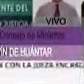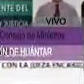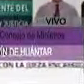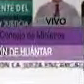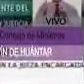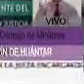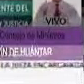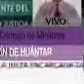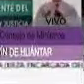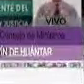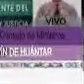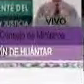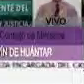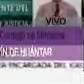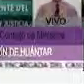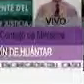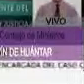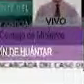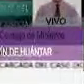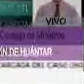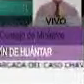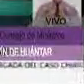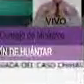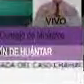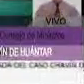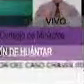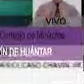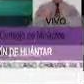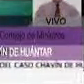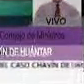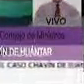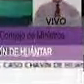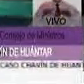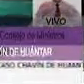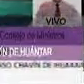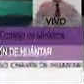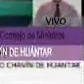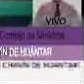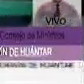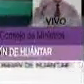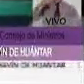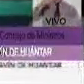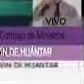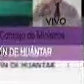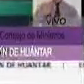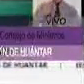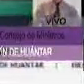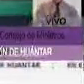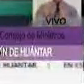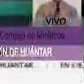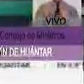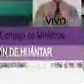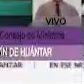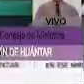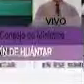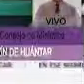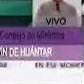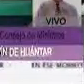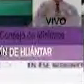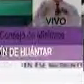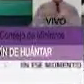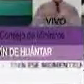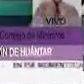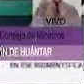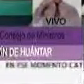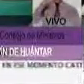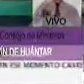la reunión tiene como propósito cumplir con una política, o tuvo como propósito cumplir con una política